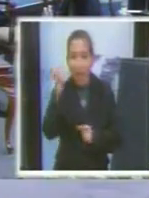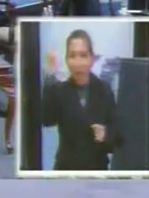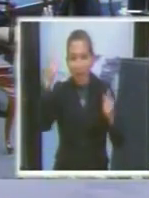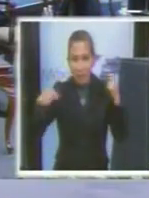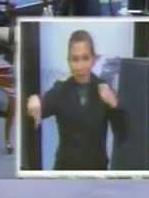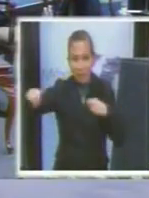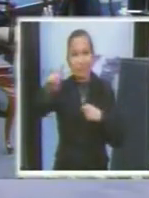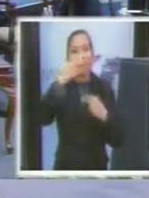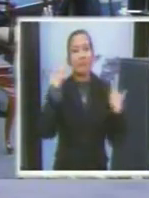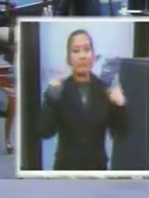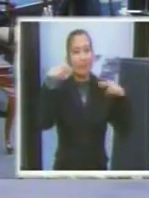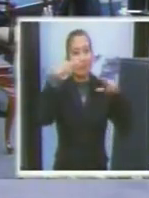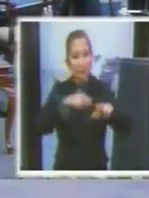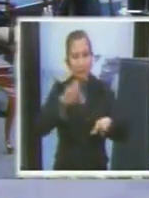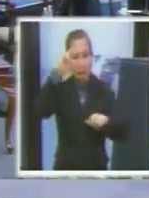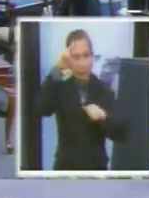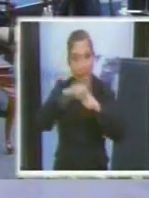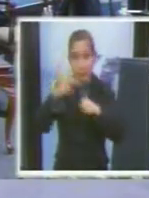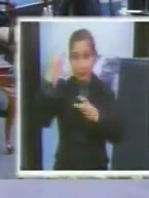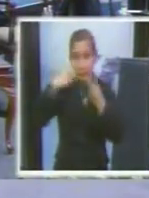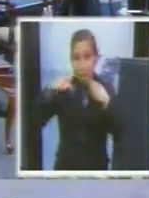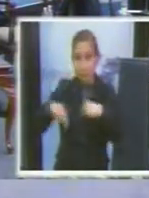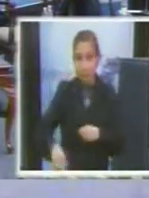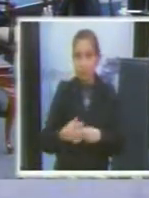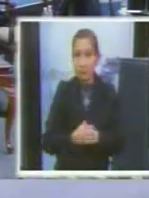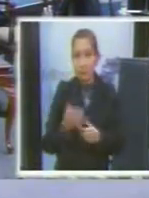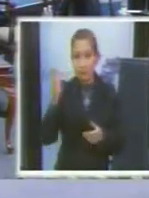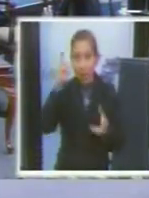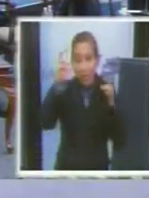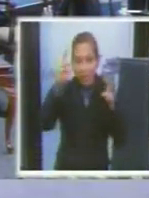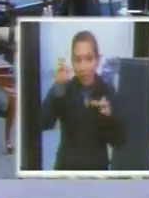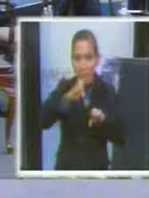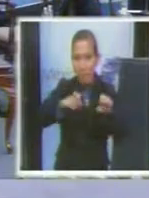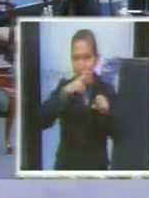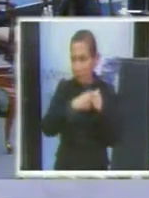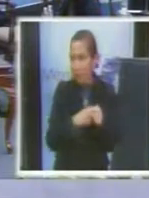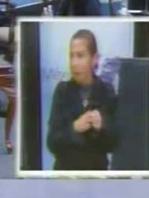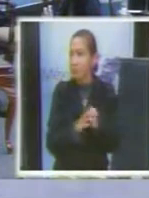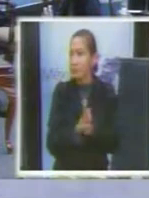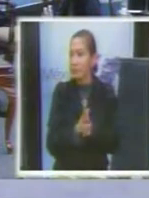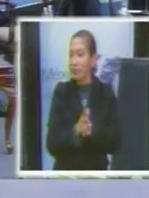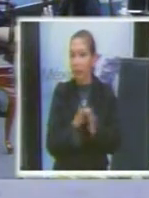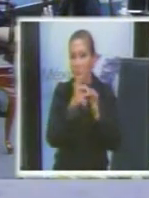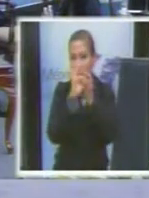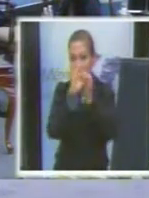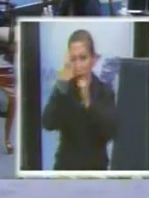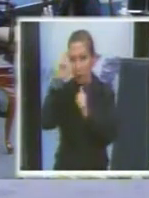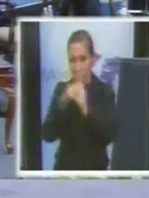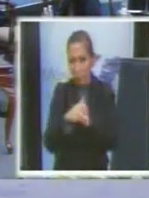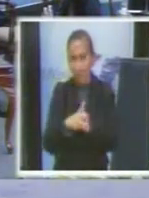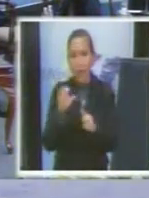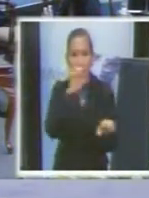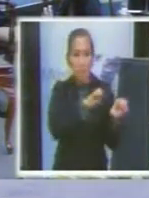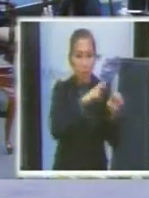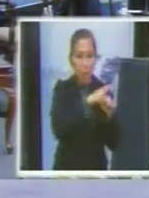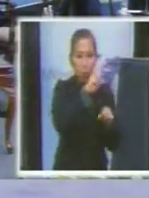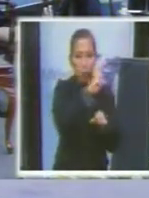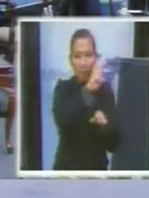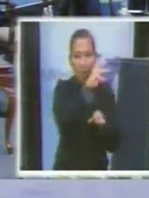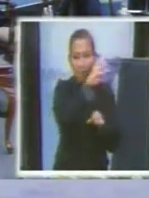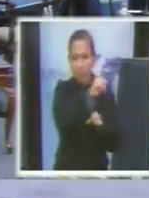los distinguidos representantes de Europa presentes. Saludo al señor embajador de la Unión Europea, embajador de